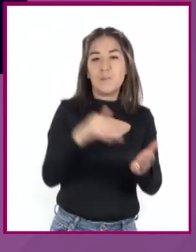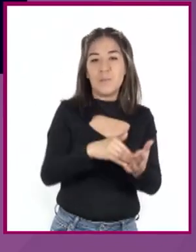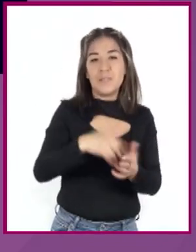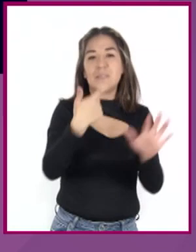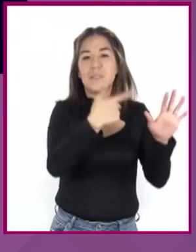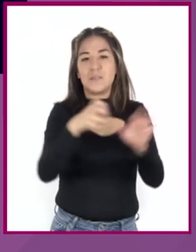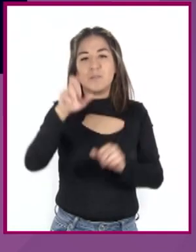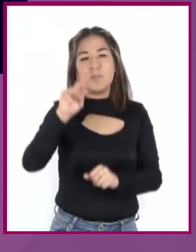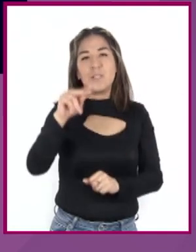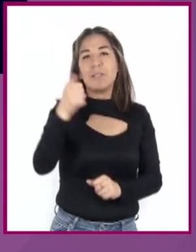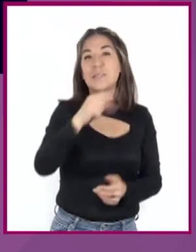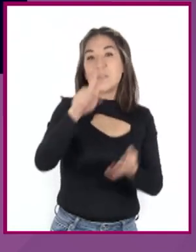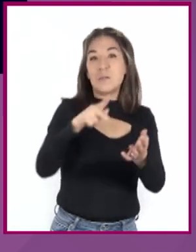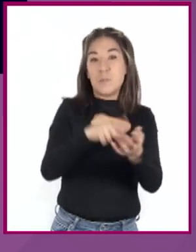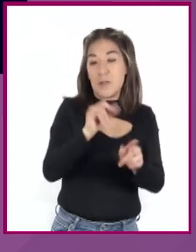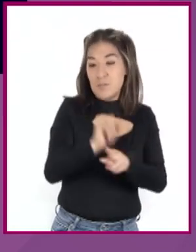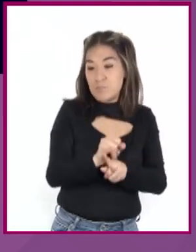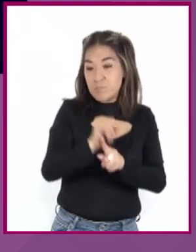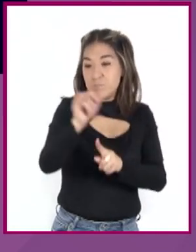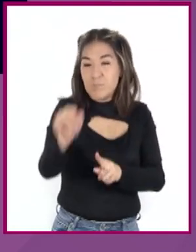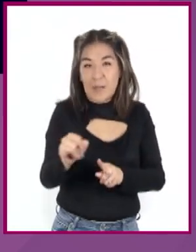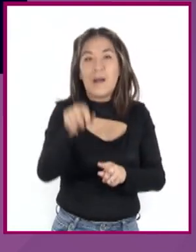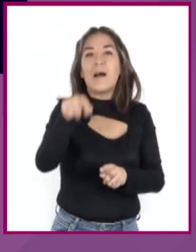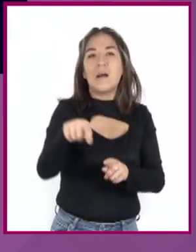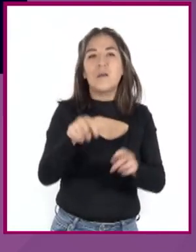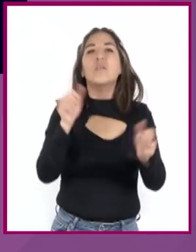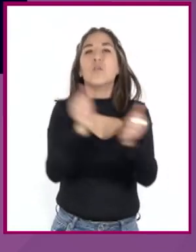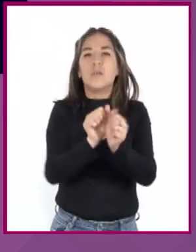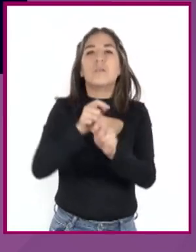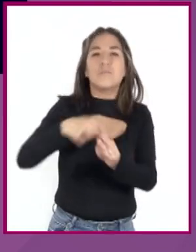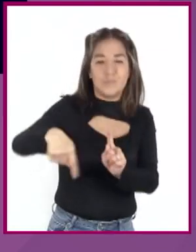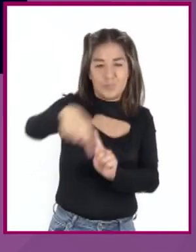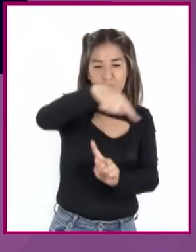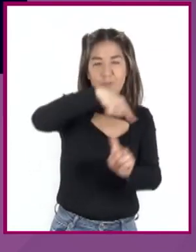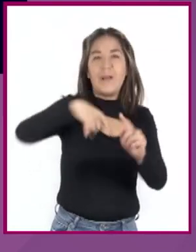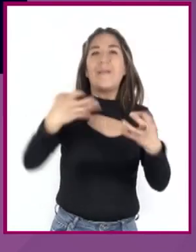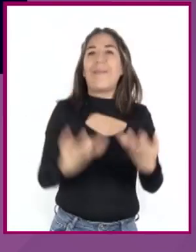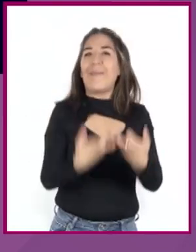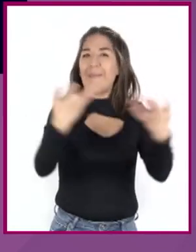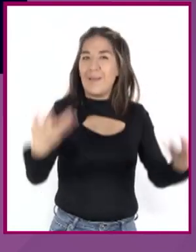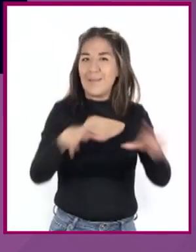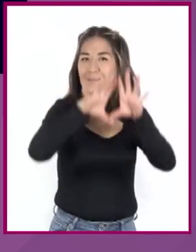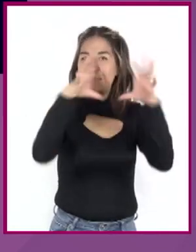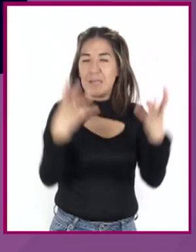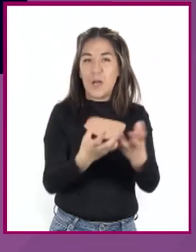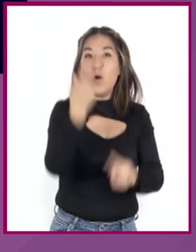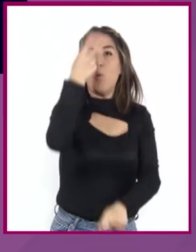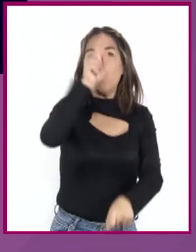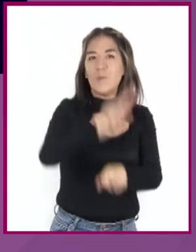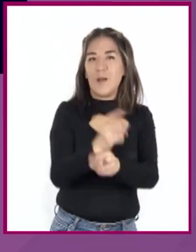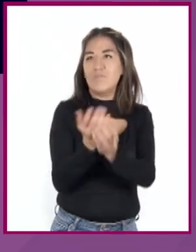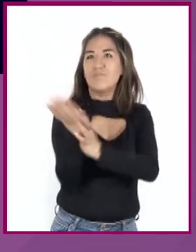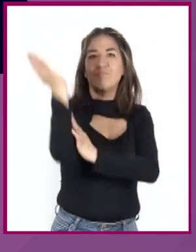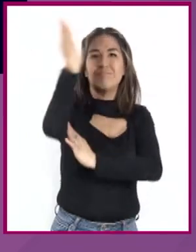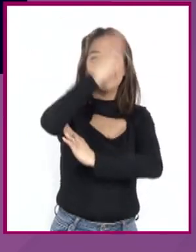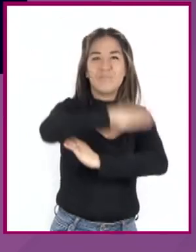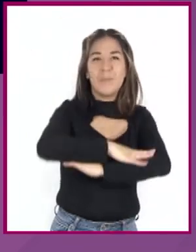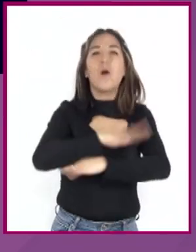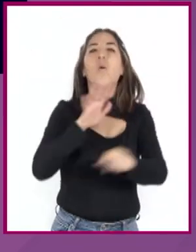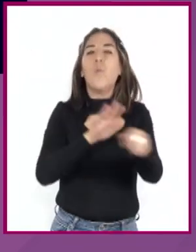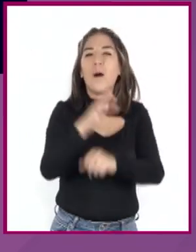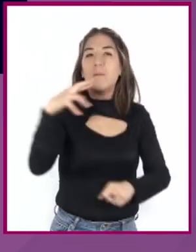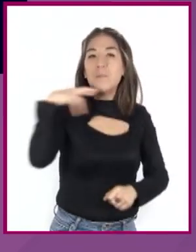35.786 kilómetros por encima del ecuador y en dirección de la rotación de la Tierra. Es decir, un día completo, a una velocidad